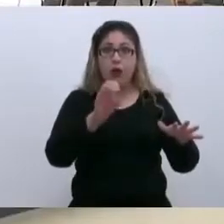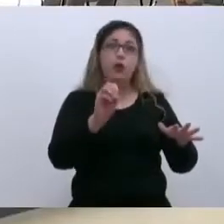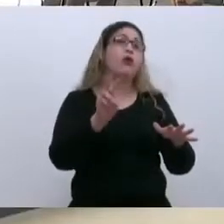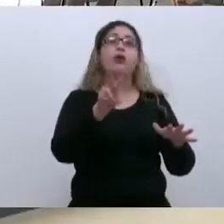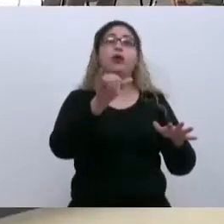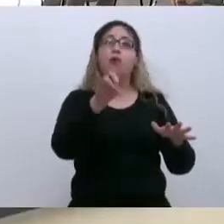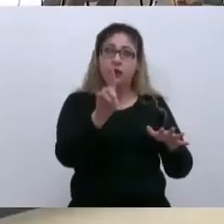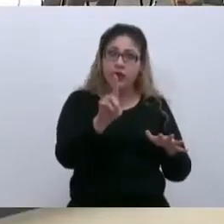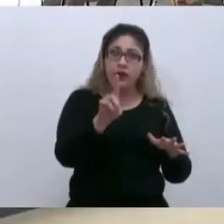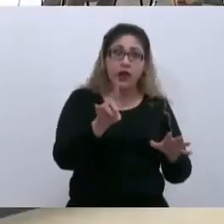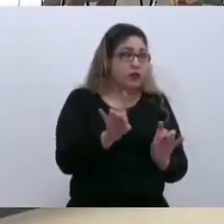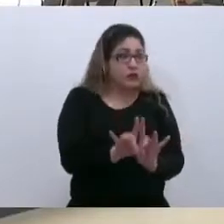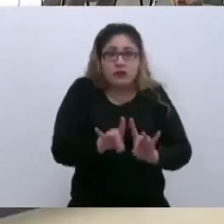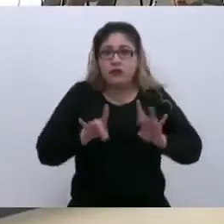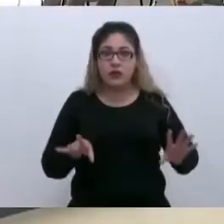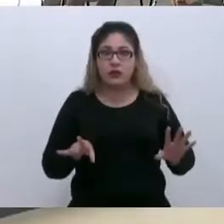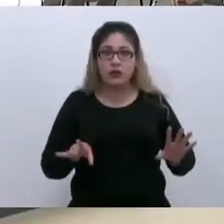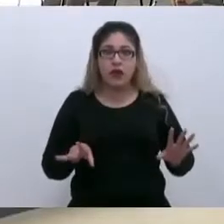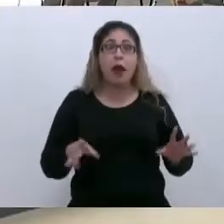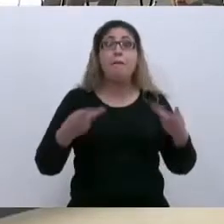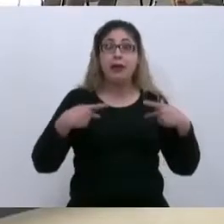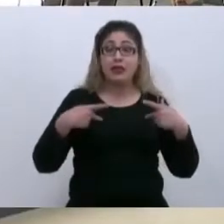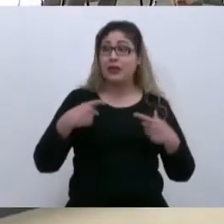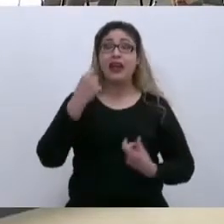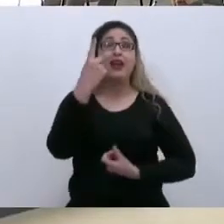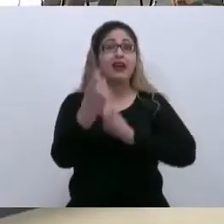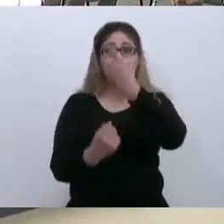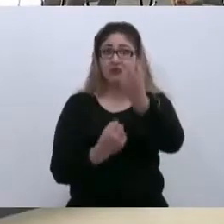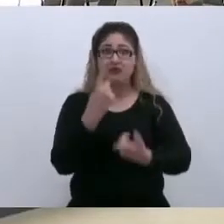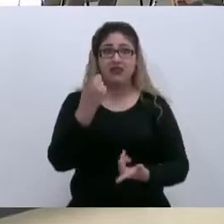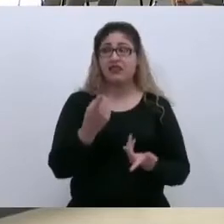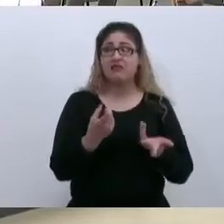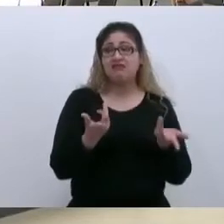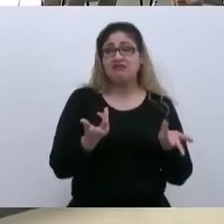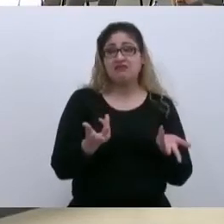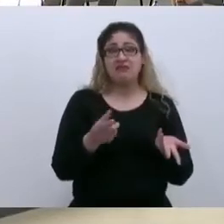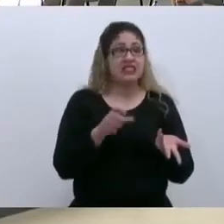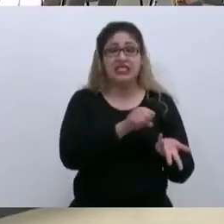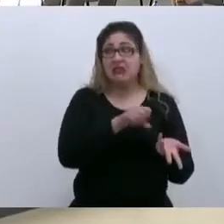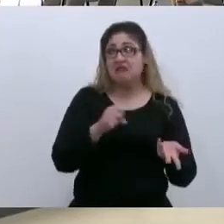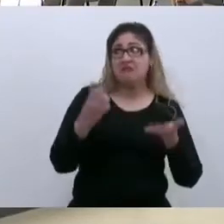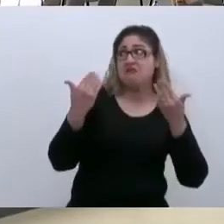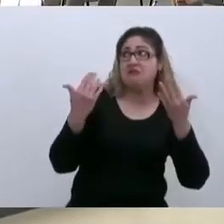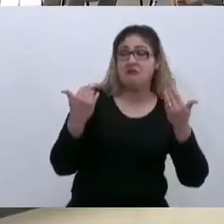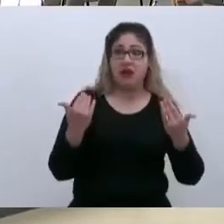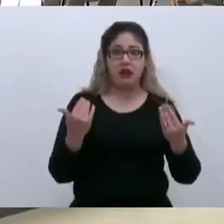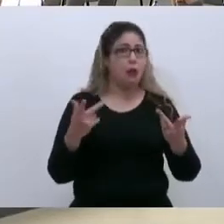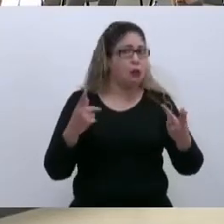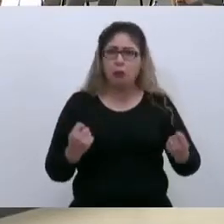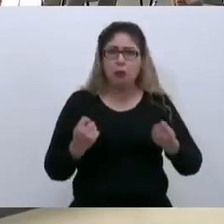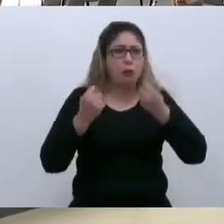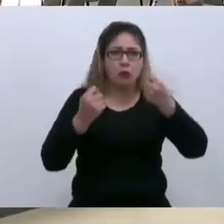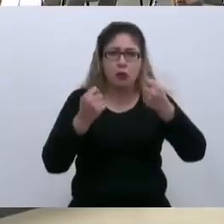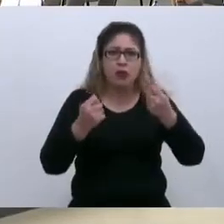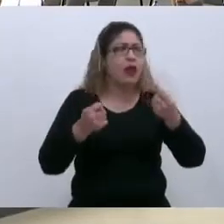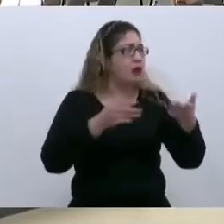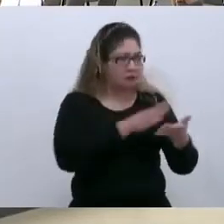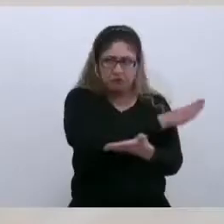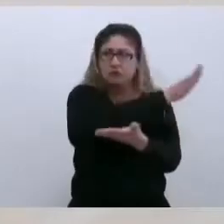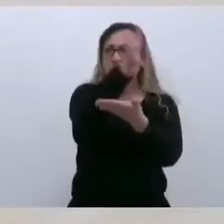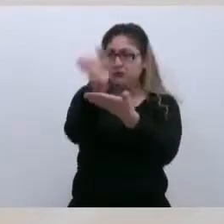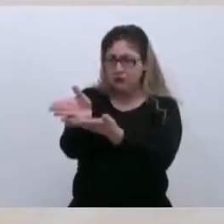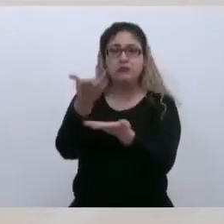ISSSTE o de Pemex o del ISFAM, o no tenía seguridad social y era atendida por los sistemas estatales de salud. Por eso creemos que aquí hay